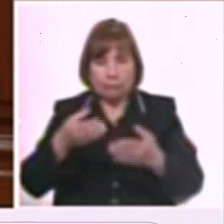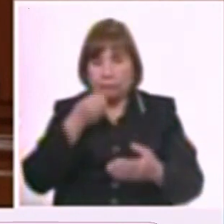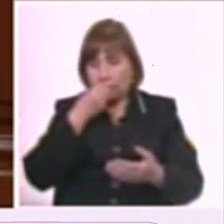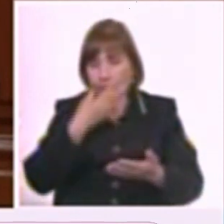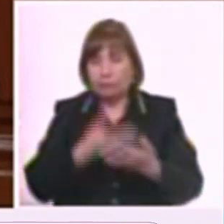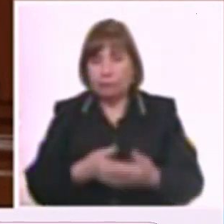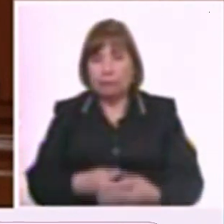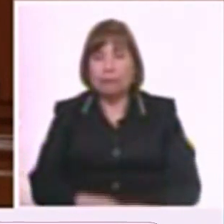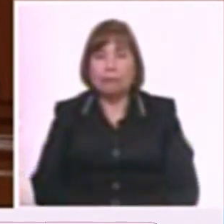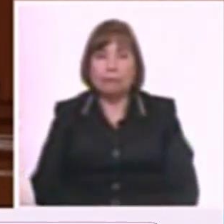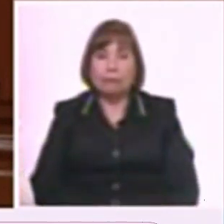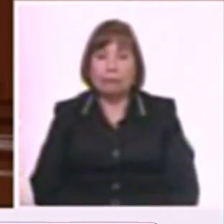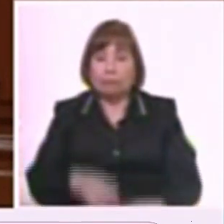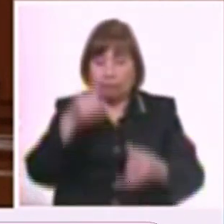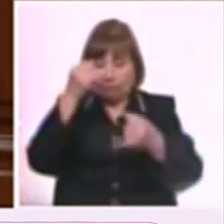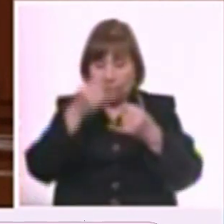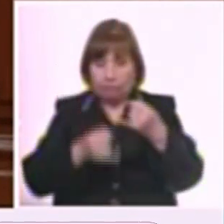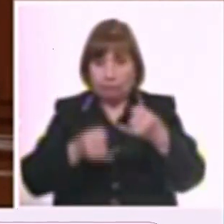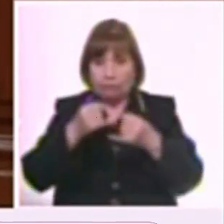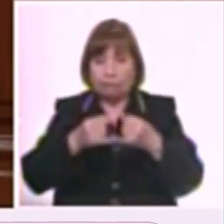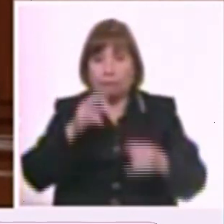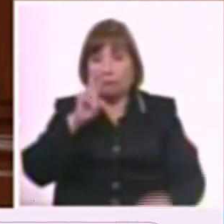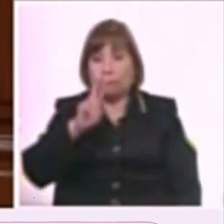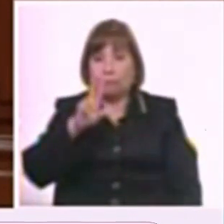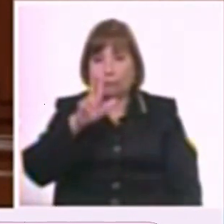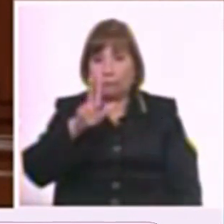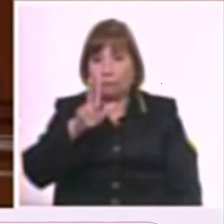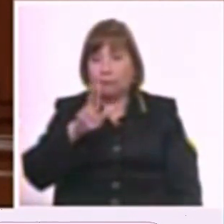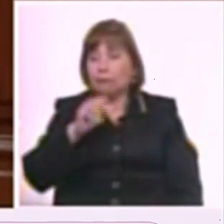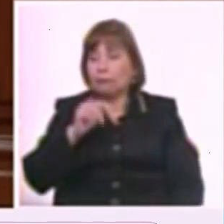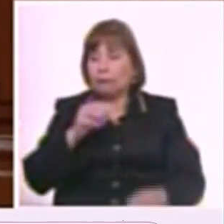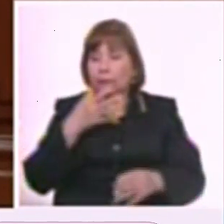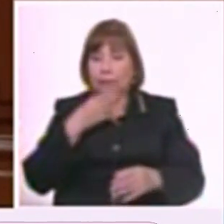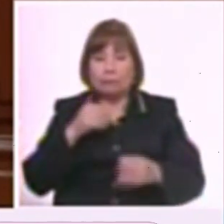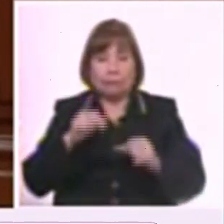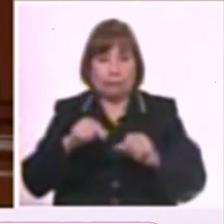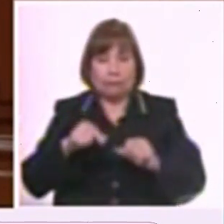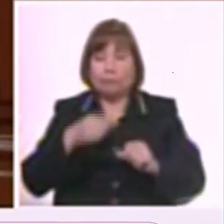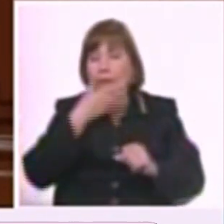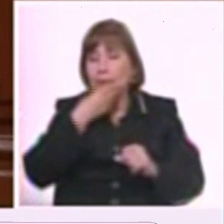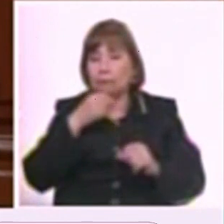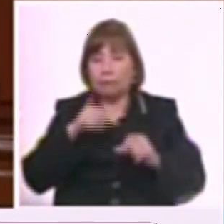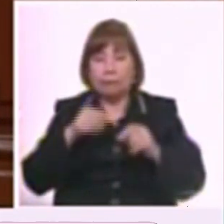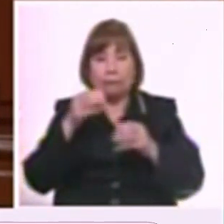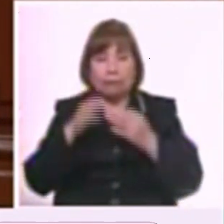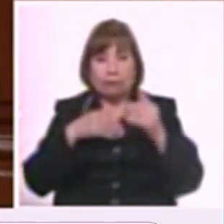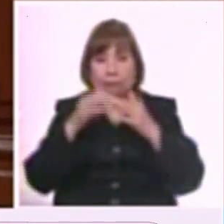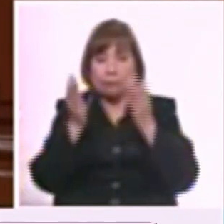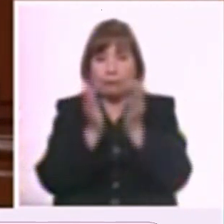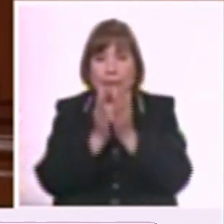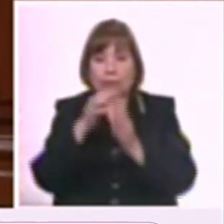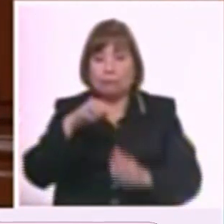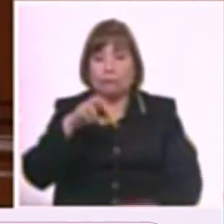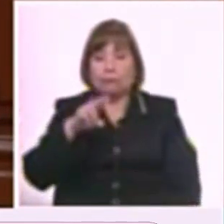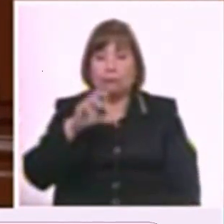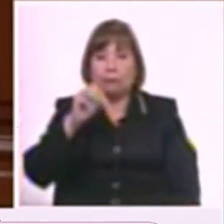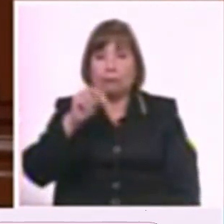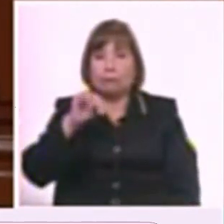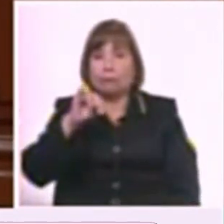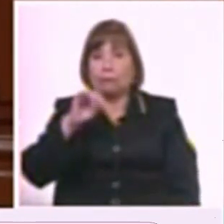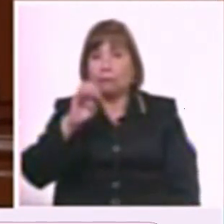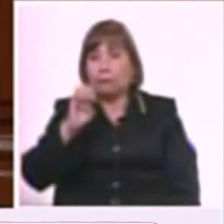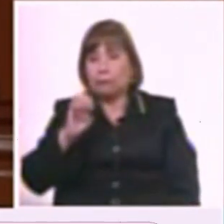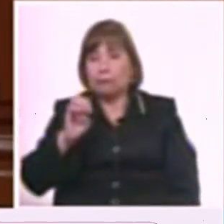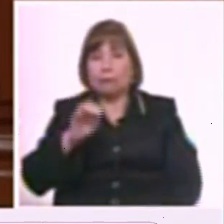86 instituciones tipo módulo básico, con una inversión de 390 millones de soles para beneficio de más de